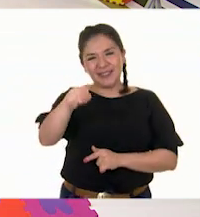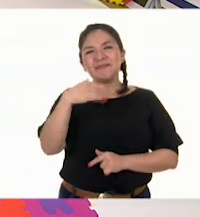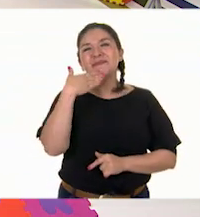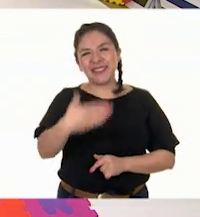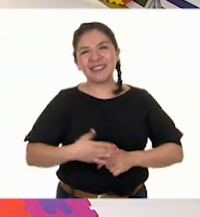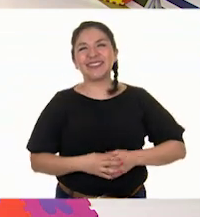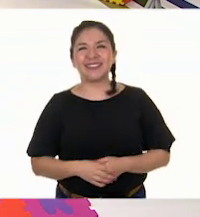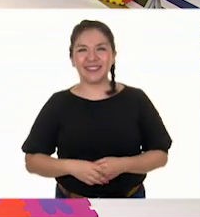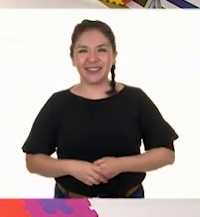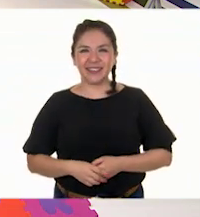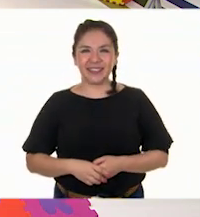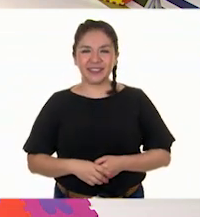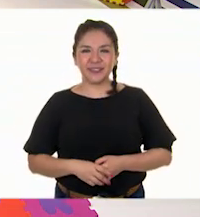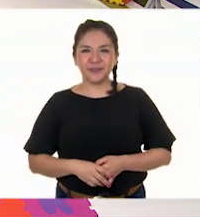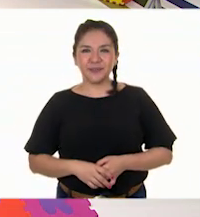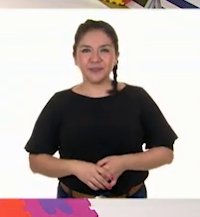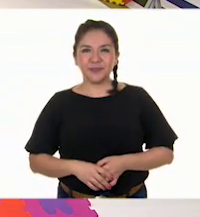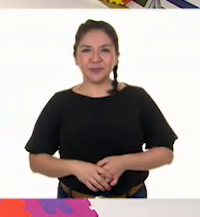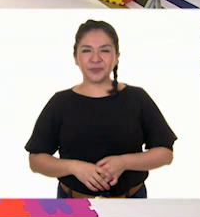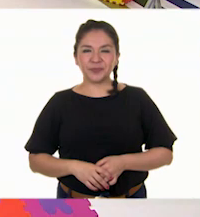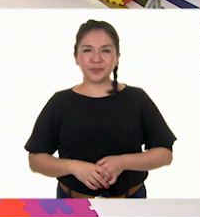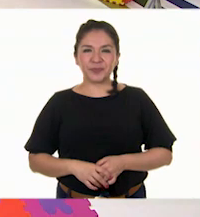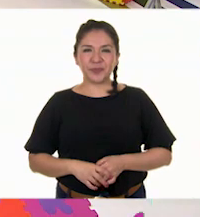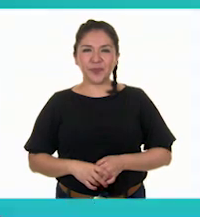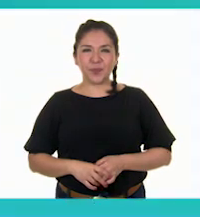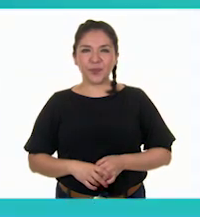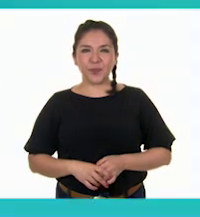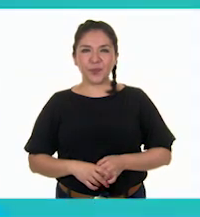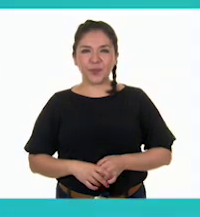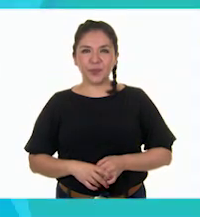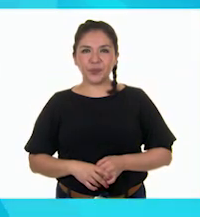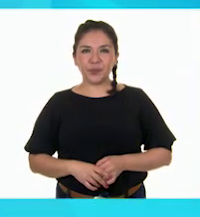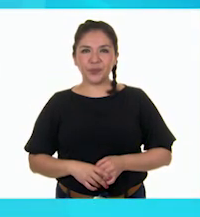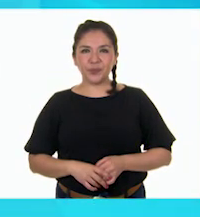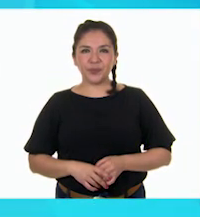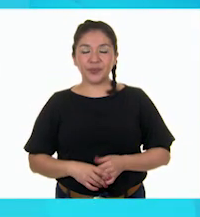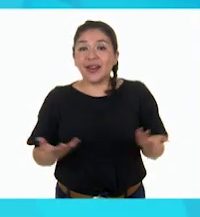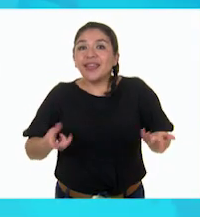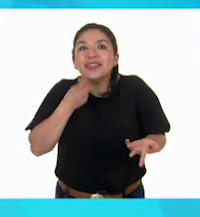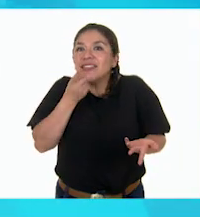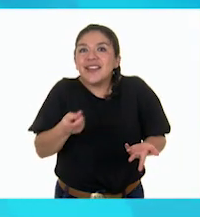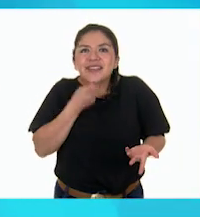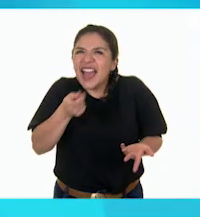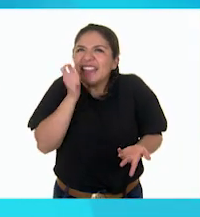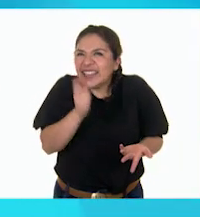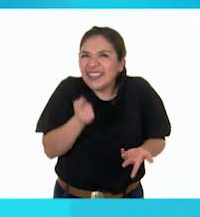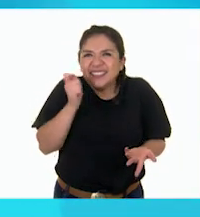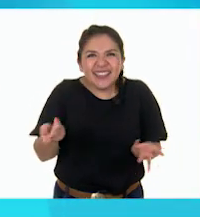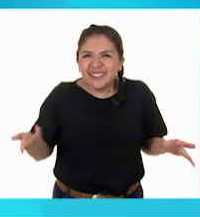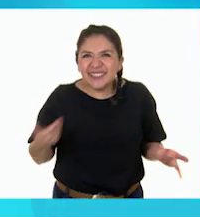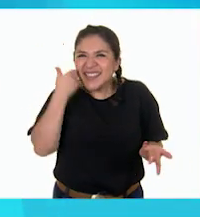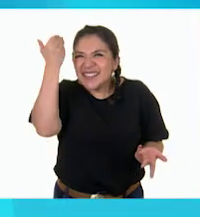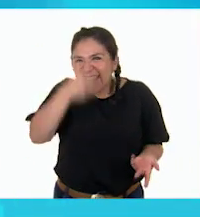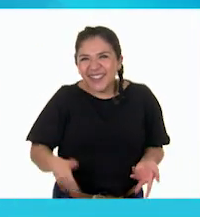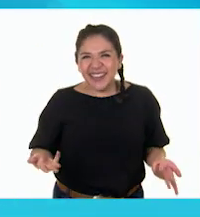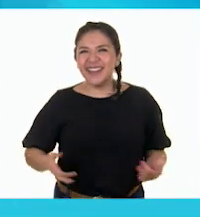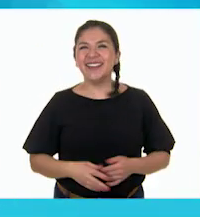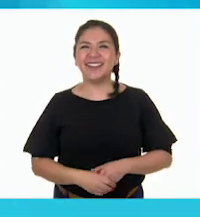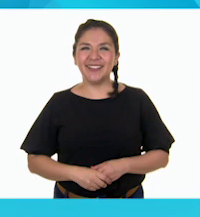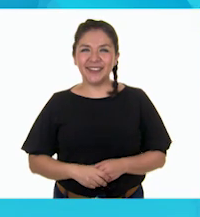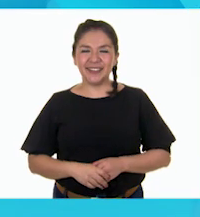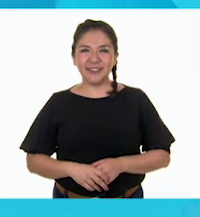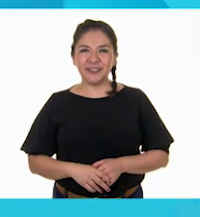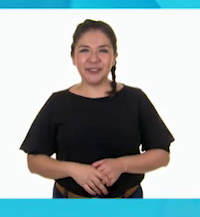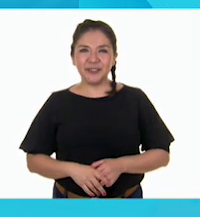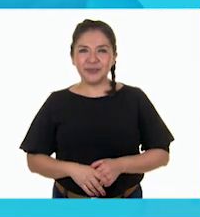¡Excelente! Te la entrego. Por fin le dijo. ¿Qué? ¿Qué? ¿Qué le dijo? ¿Qué? ¿Qué le dijo? ¿Qué le dijo? A ver, vamos a